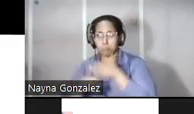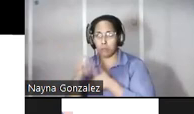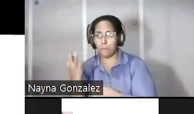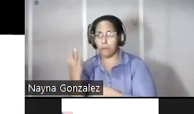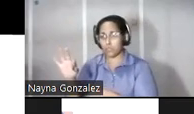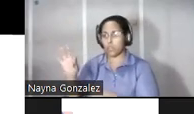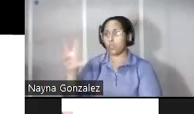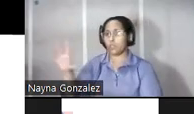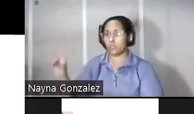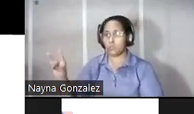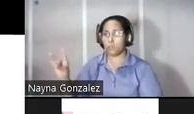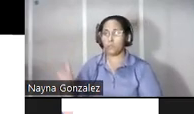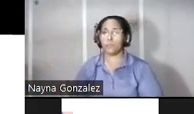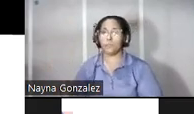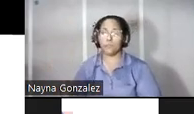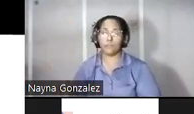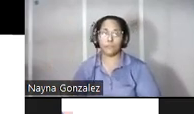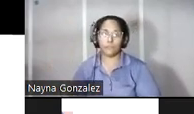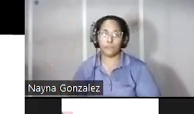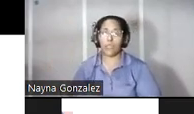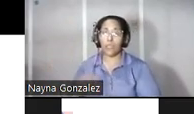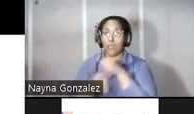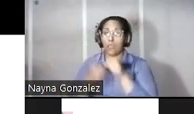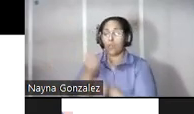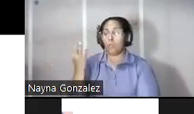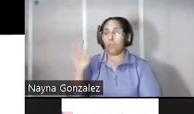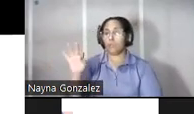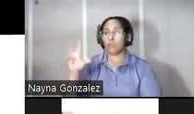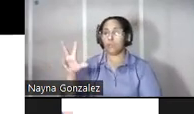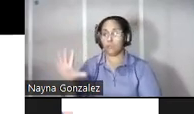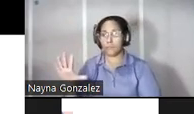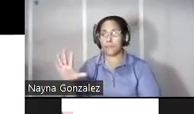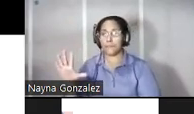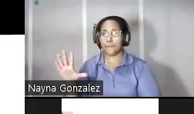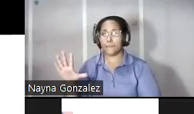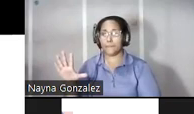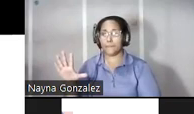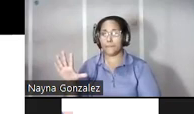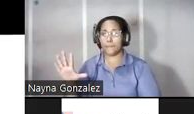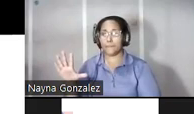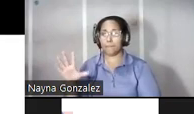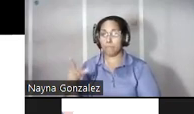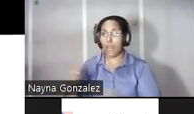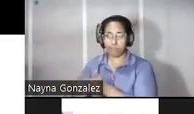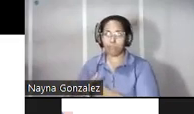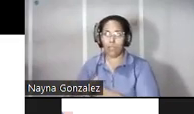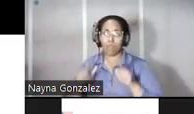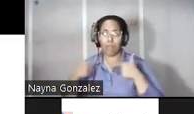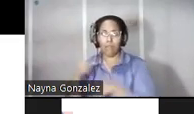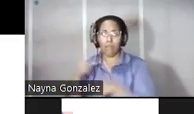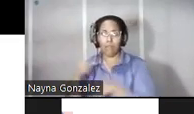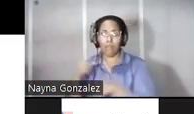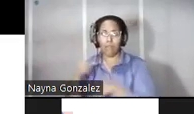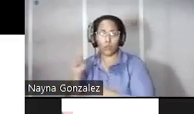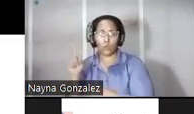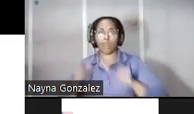en 1938. En 1935, la pareja residía en Sabana Grande.